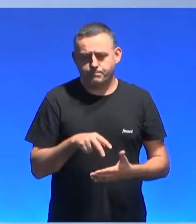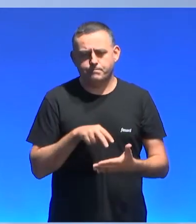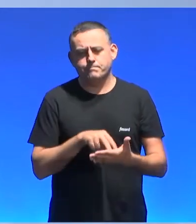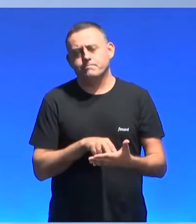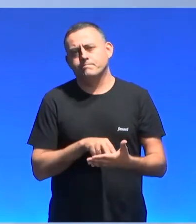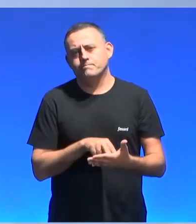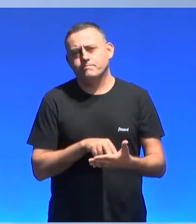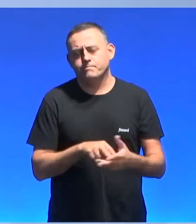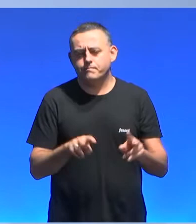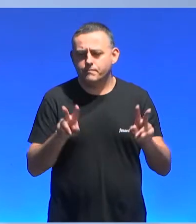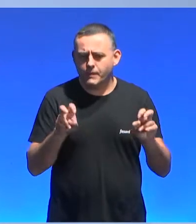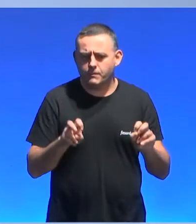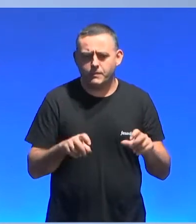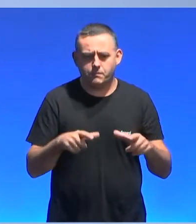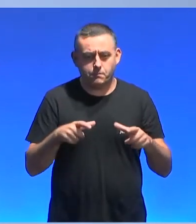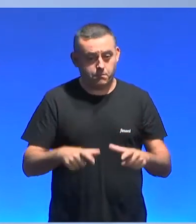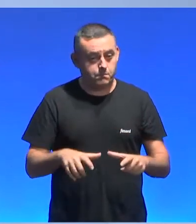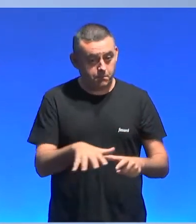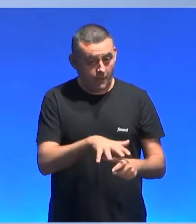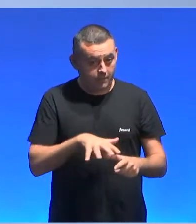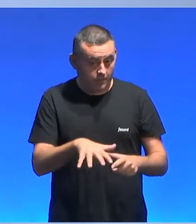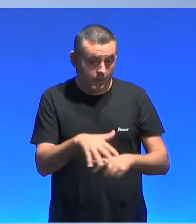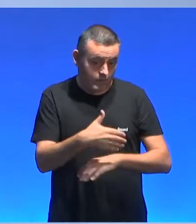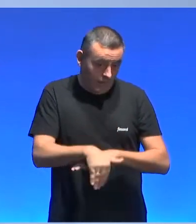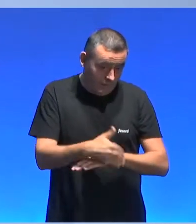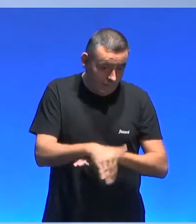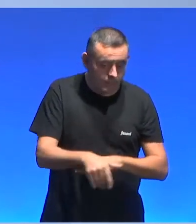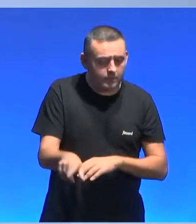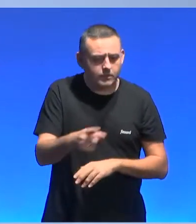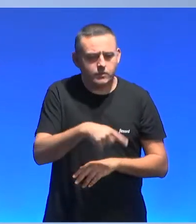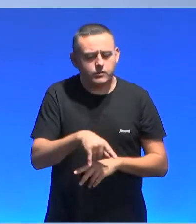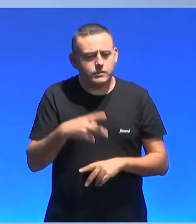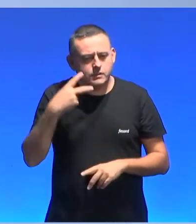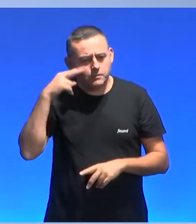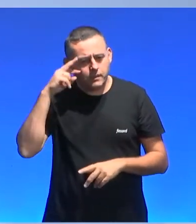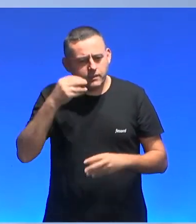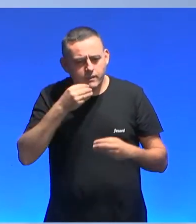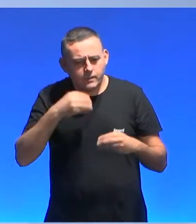de la plaza, compartirla con